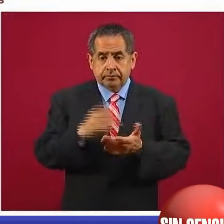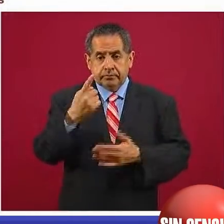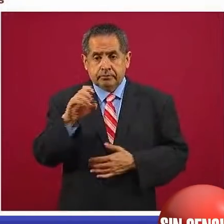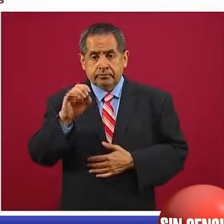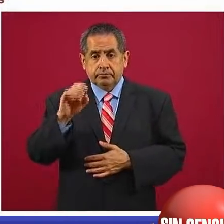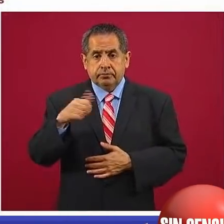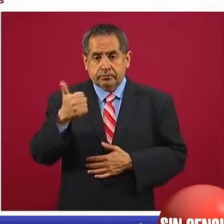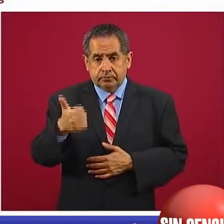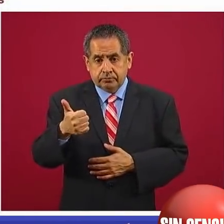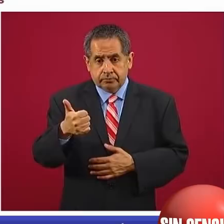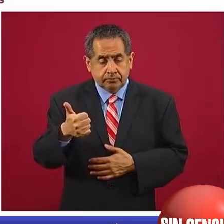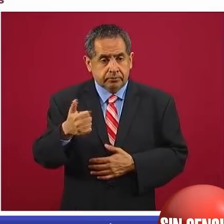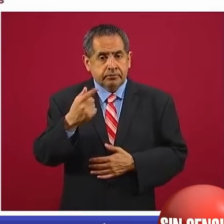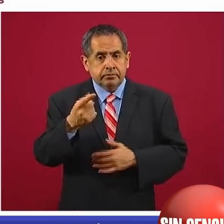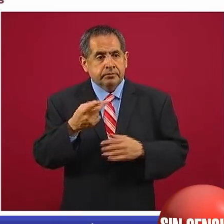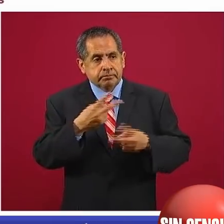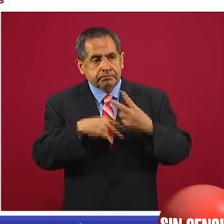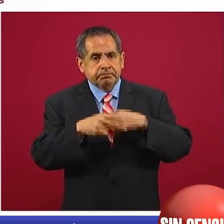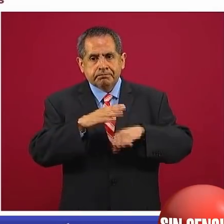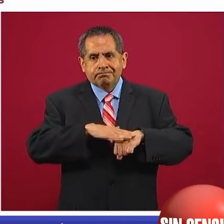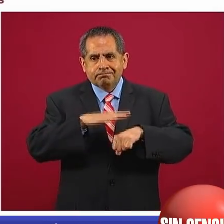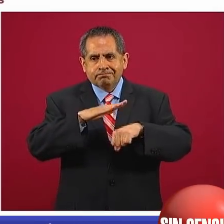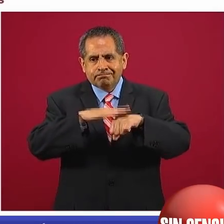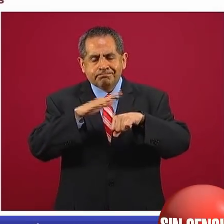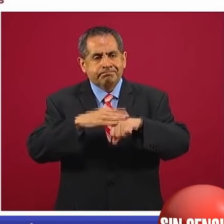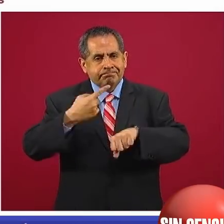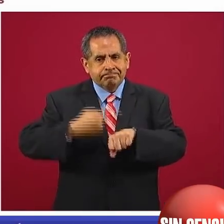Noten ustedes que se han ido incrementando,